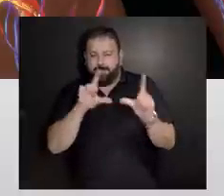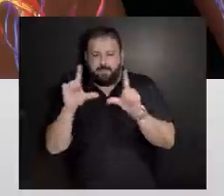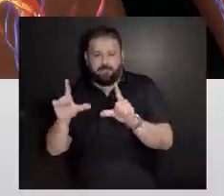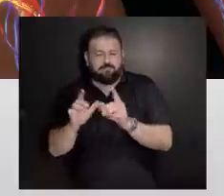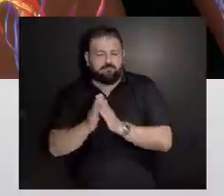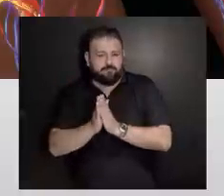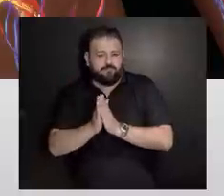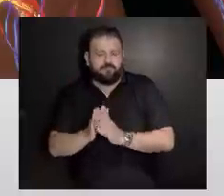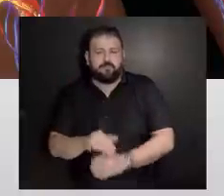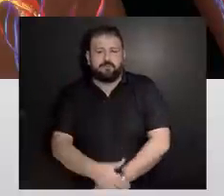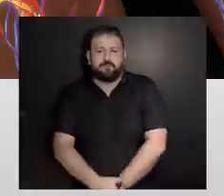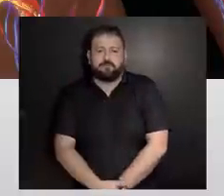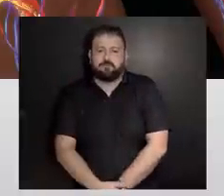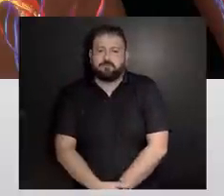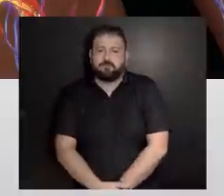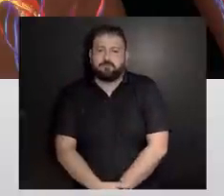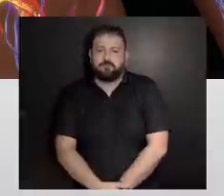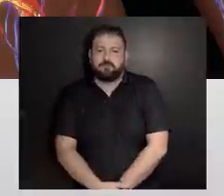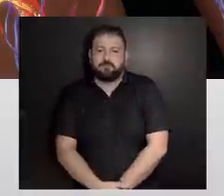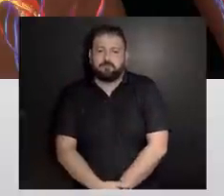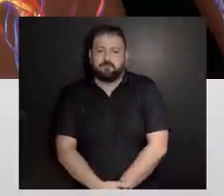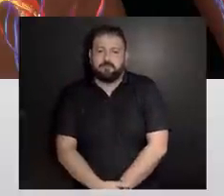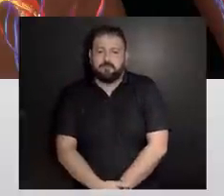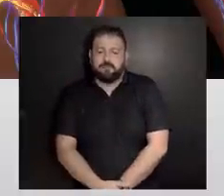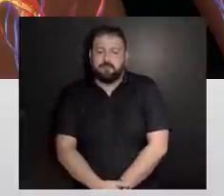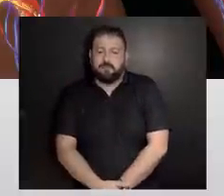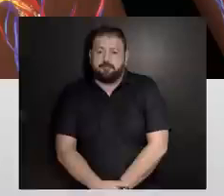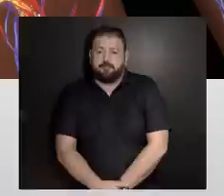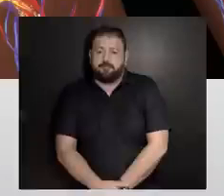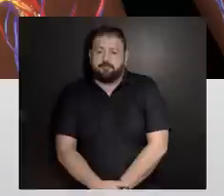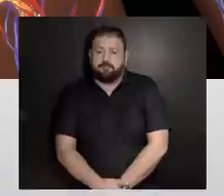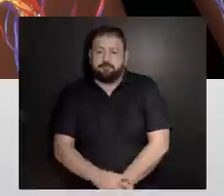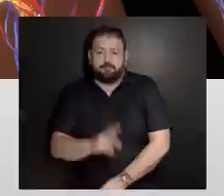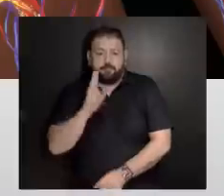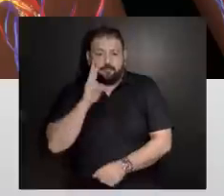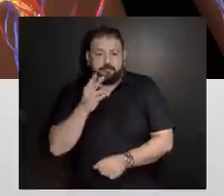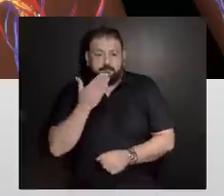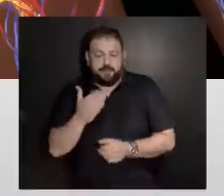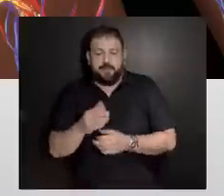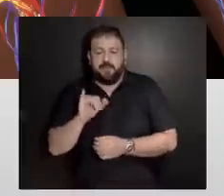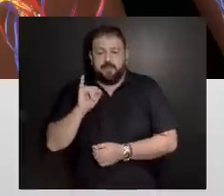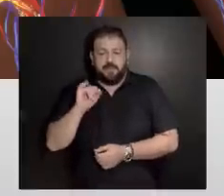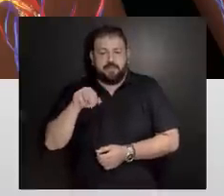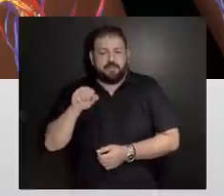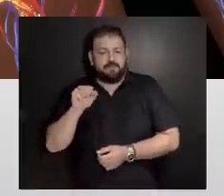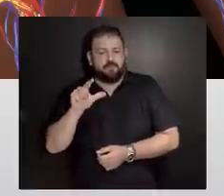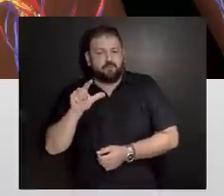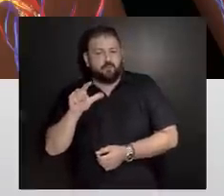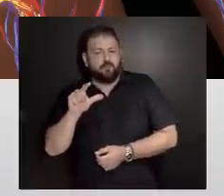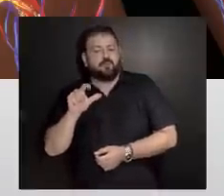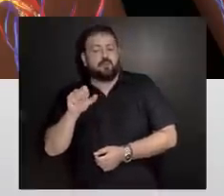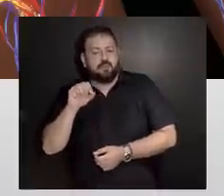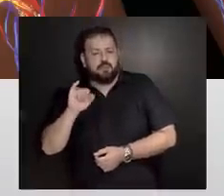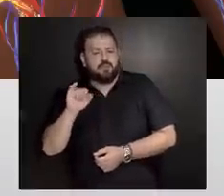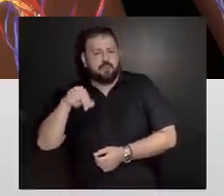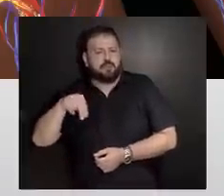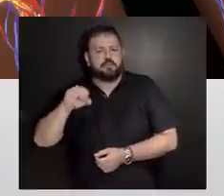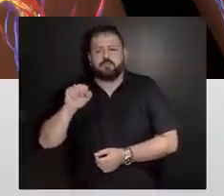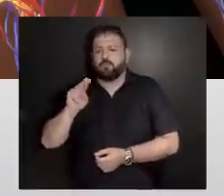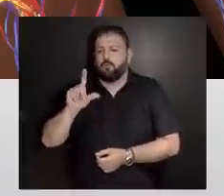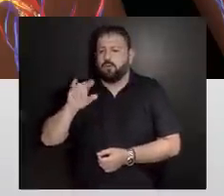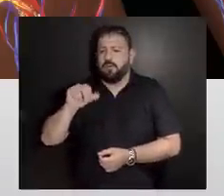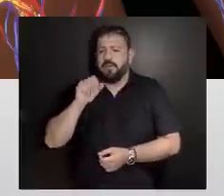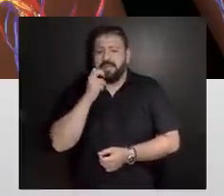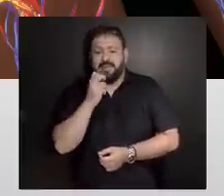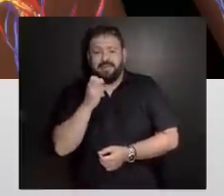siguiente diapositiva. Muy bien. Ahora sí, la insulina como tal sería el segundo concepto que es importante conocer.